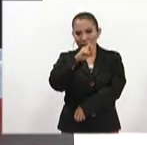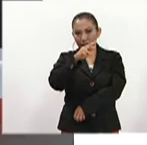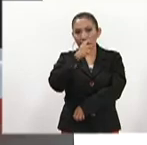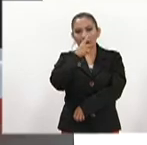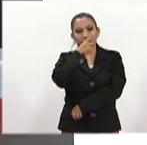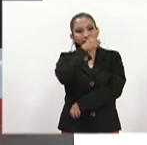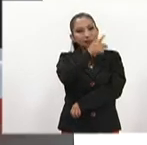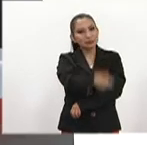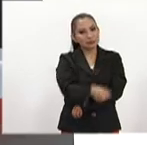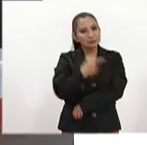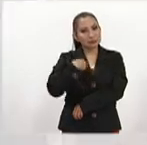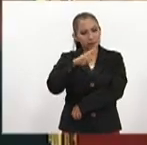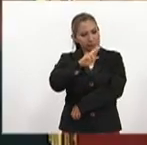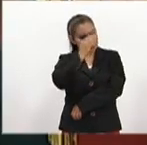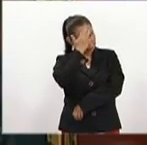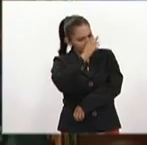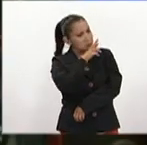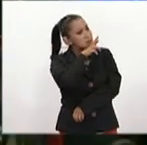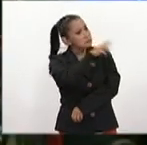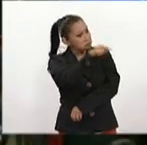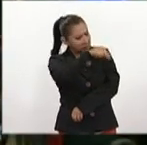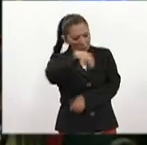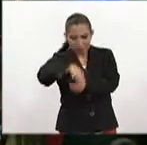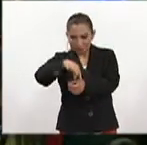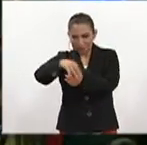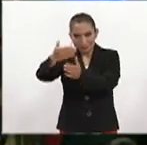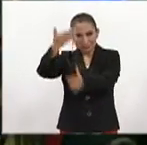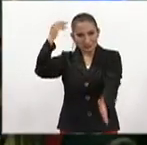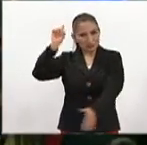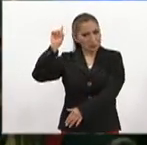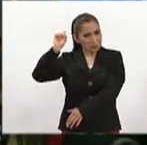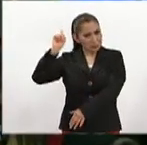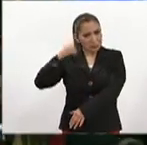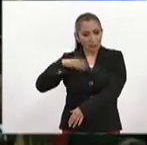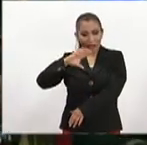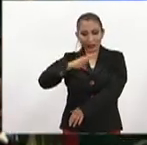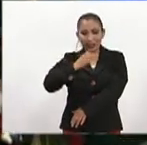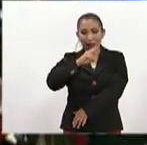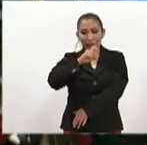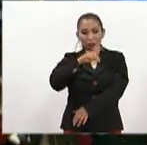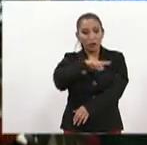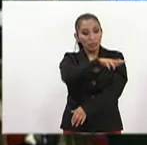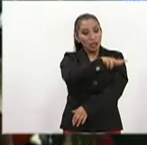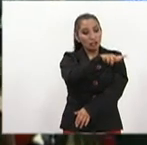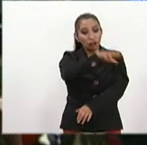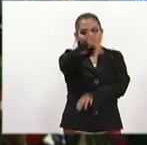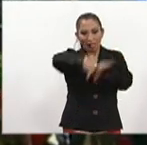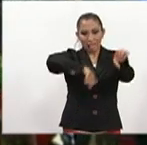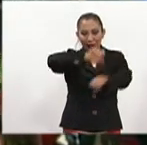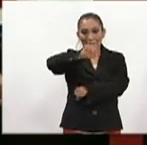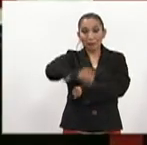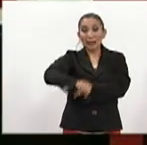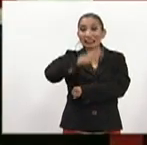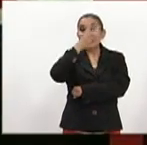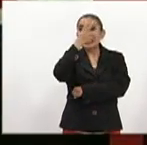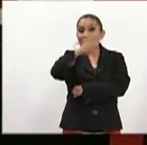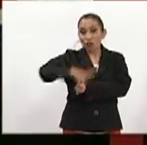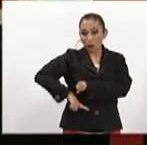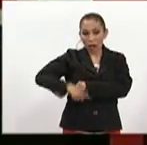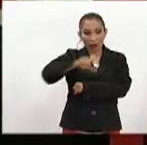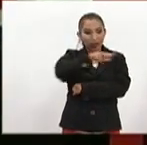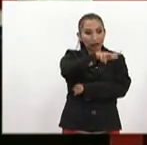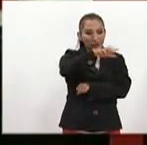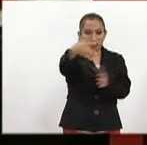aseguró que reconoce los resultados de las elecciones regionales del domingo, donde el chavismo consiguió 18 de 23 gubernaturas. Además,